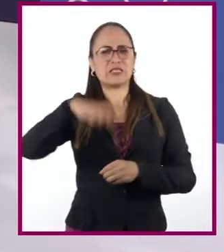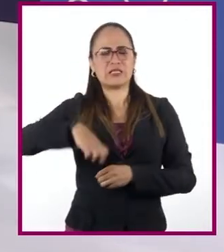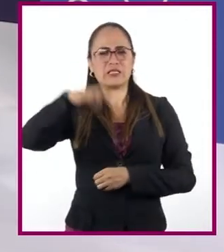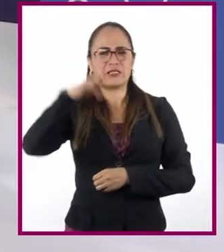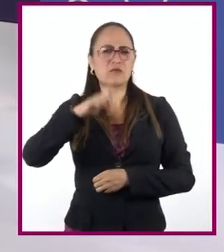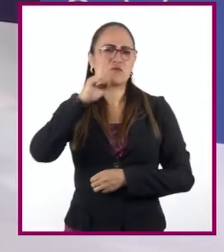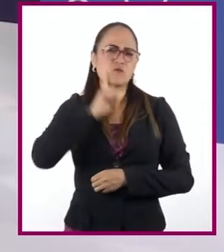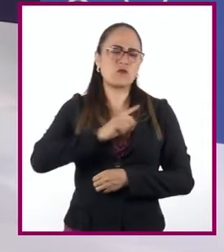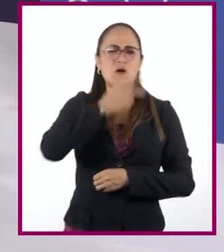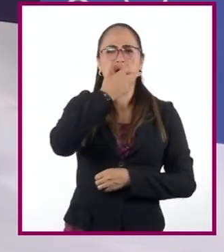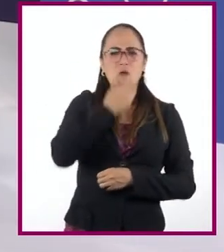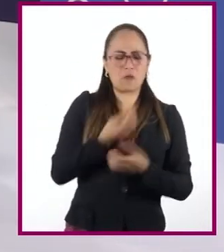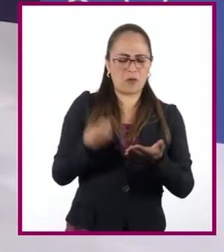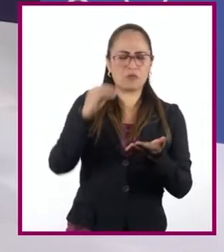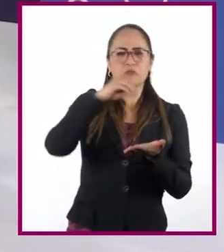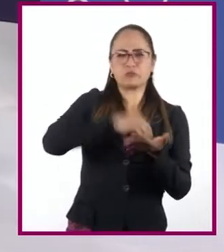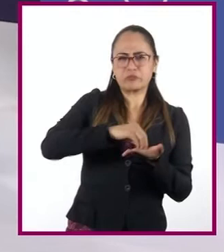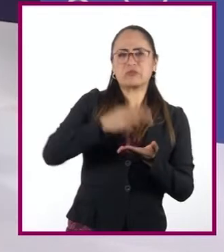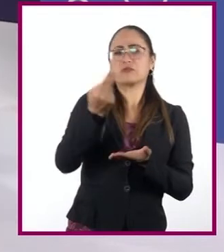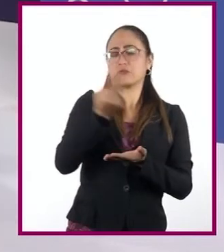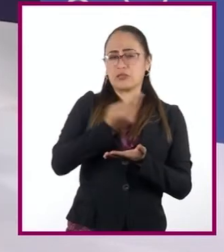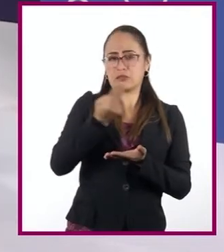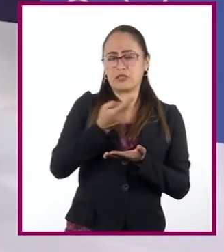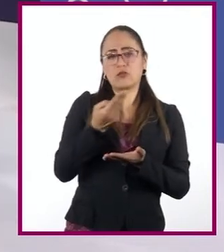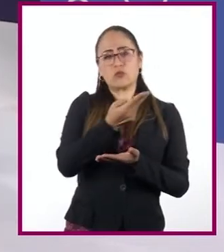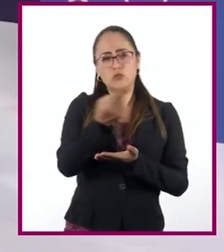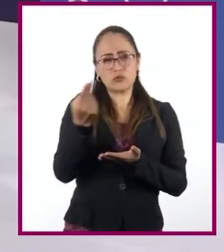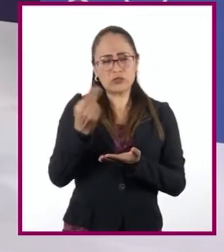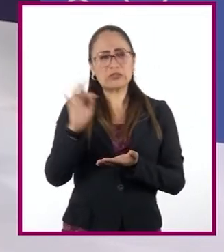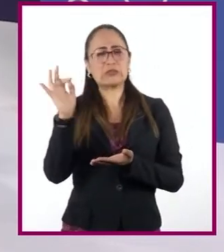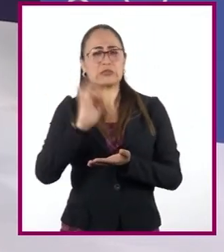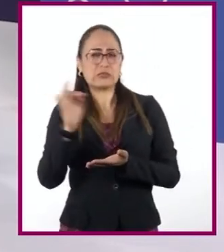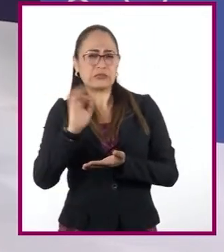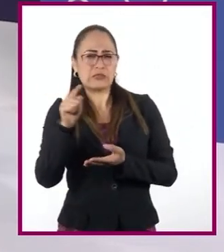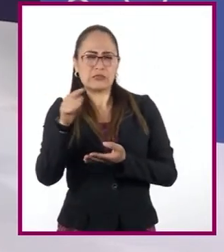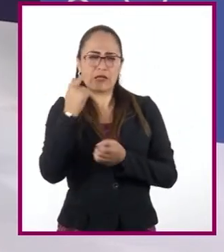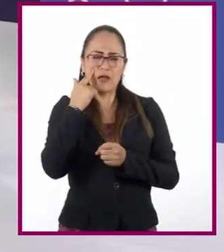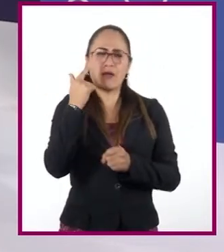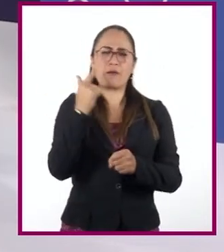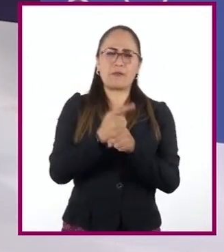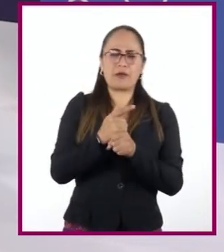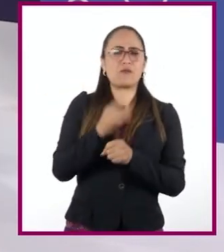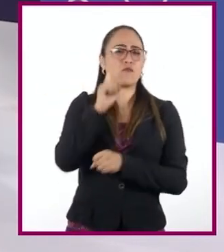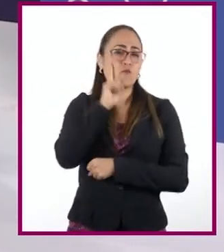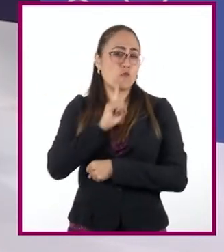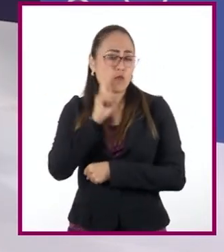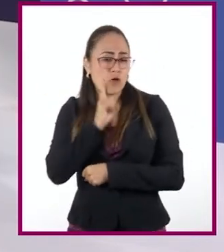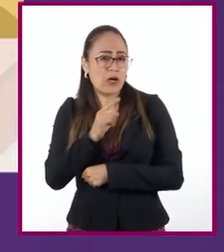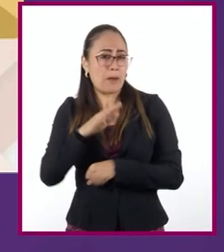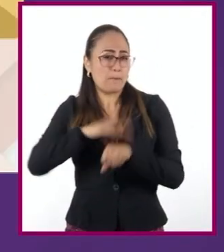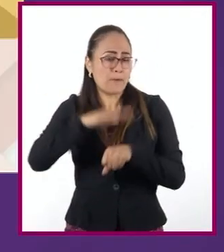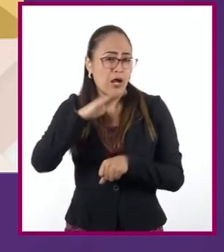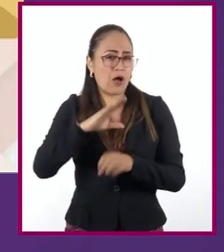población encuestada, sobre todo si tomaron nota de alguna influencia marcada por el género o la edad.